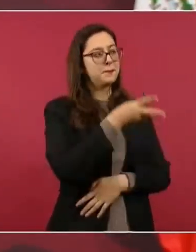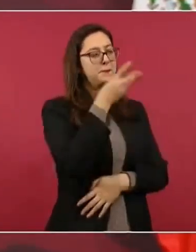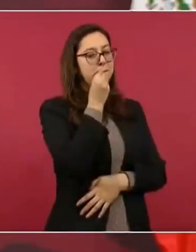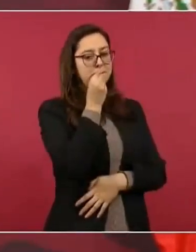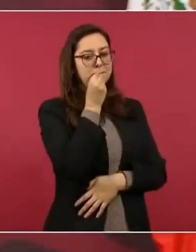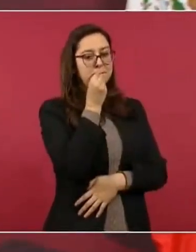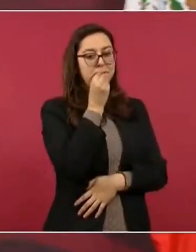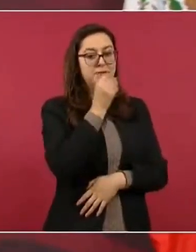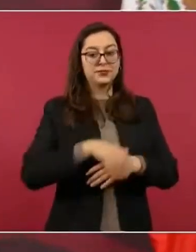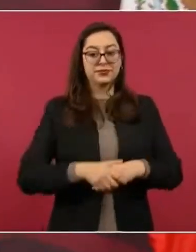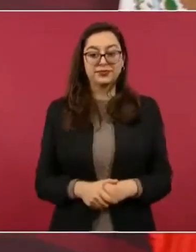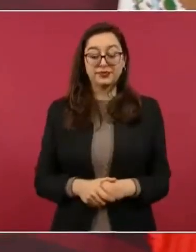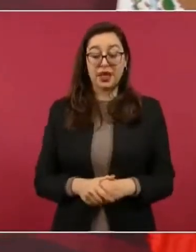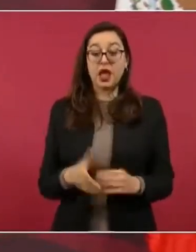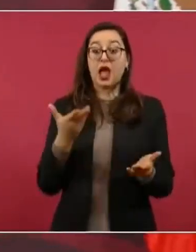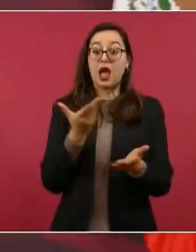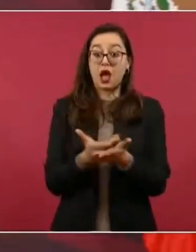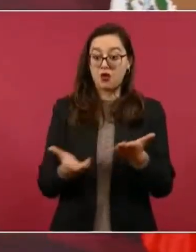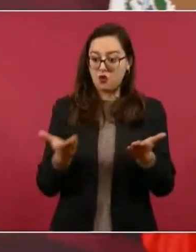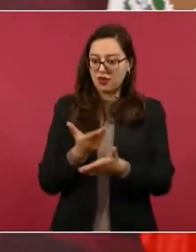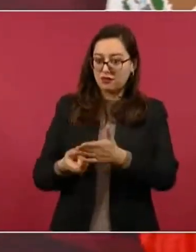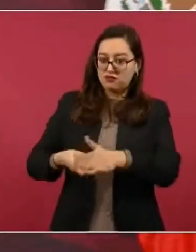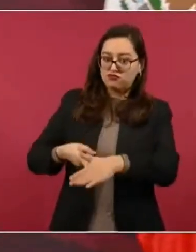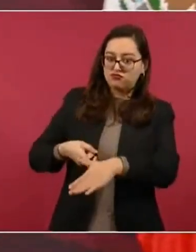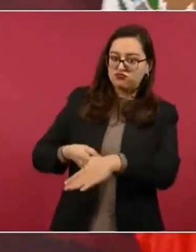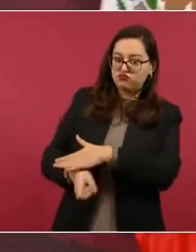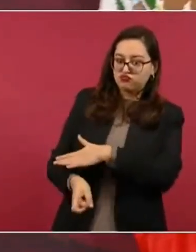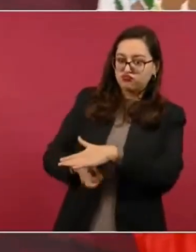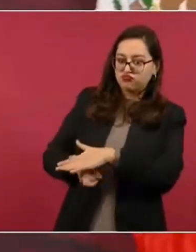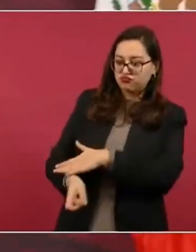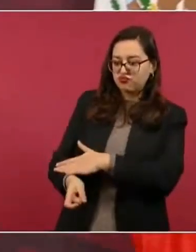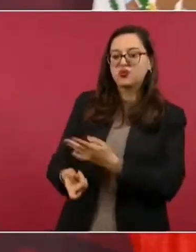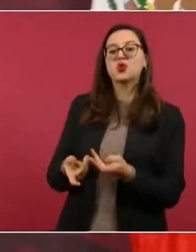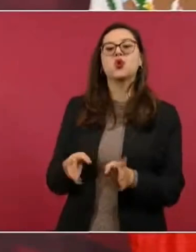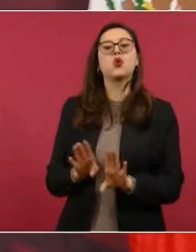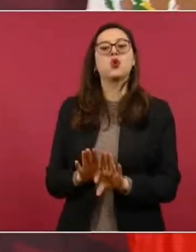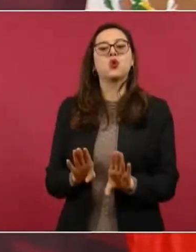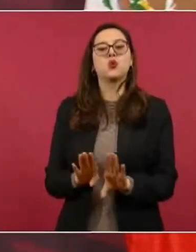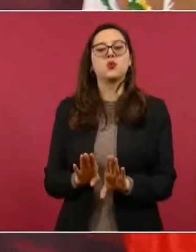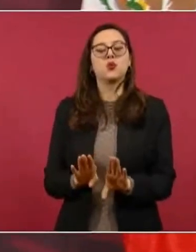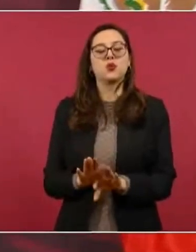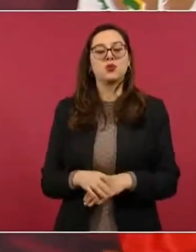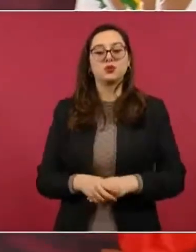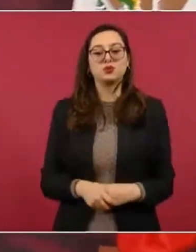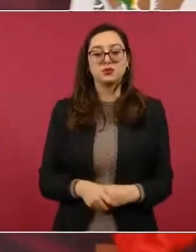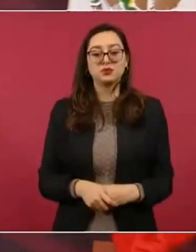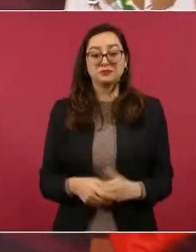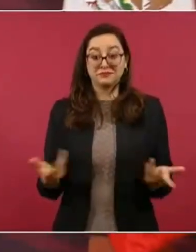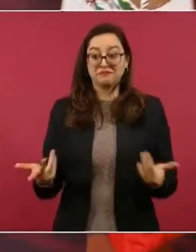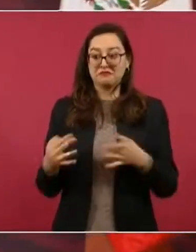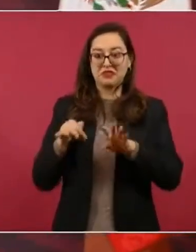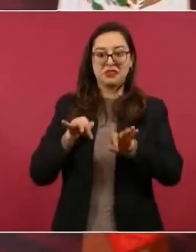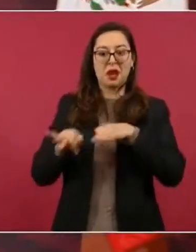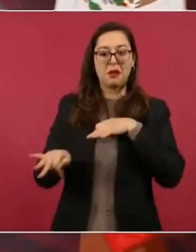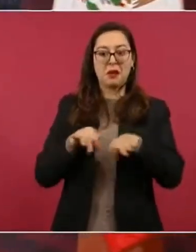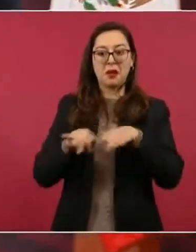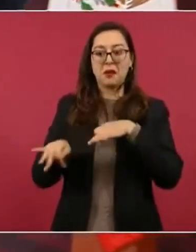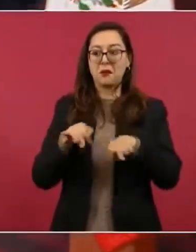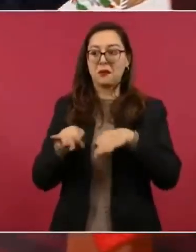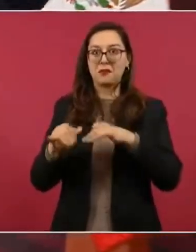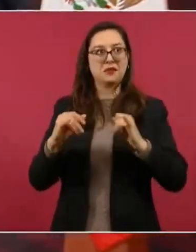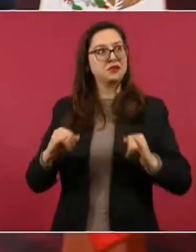Una forma de maiciar en los tiempos el neoliberalismo fue esa,